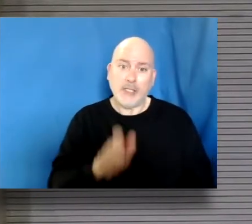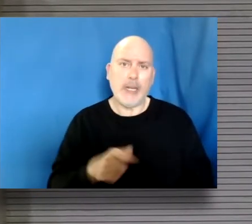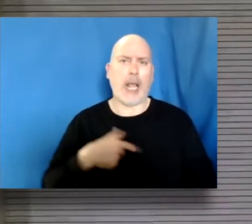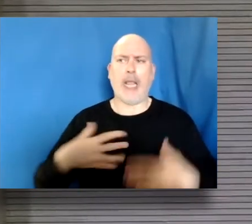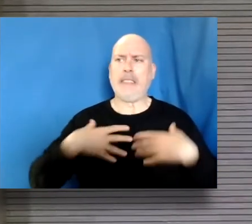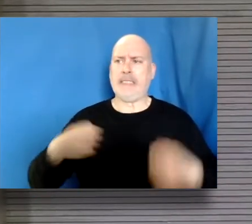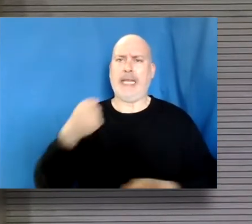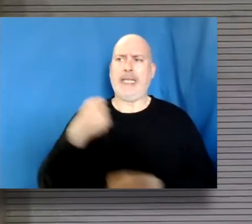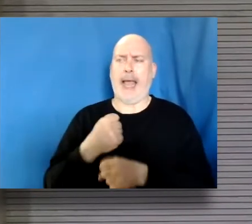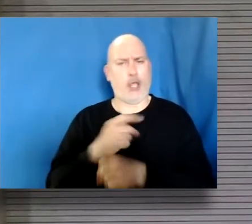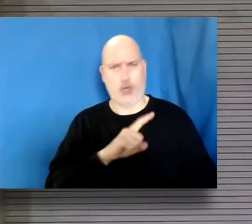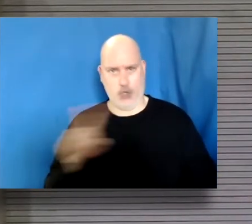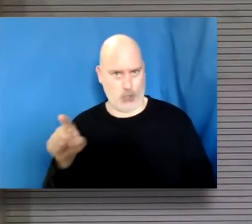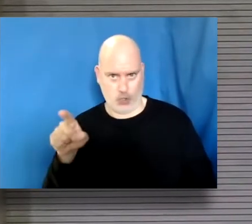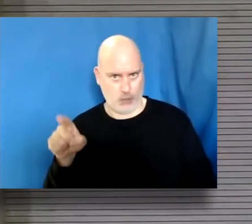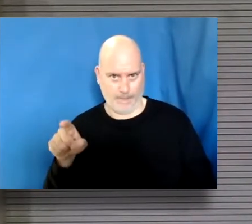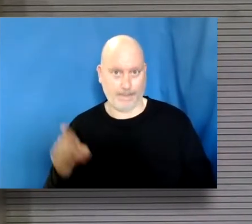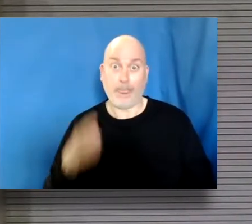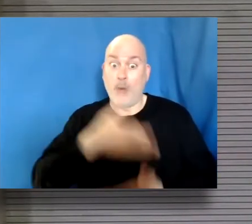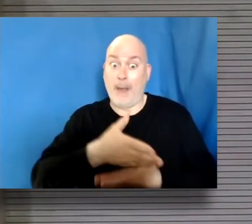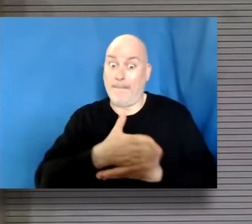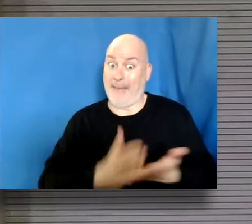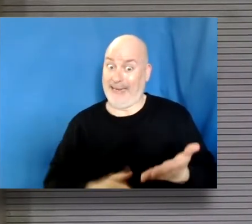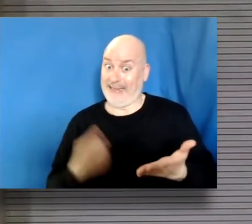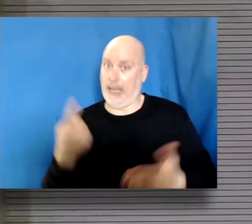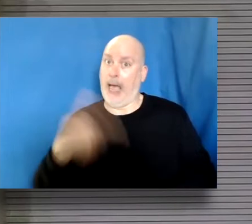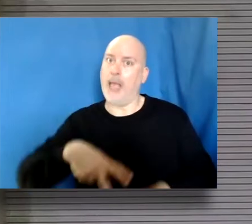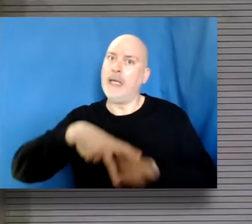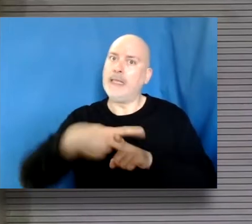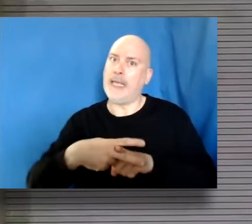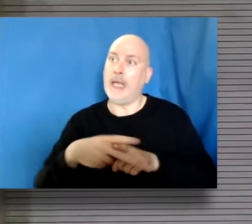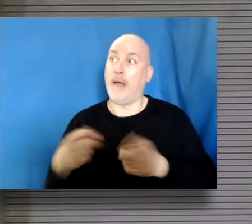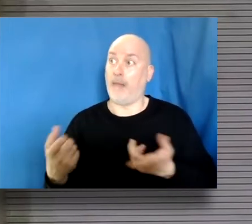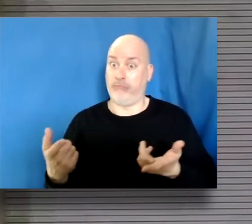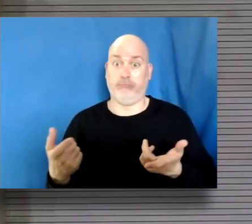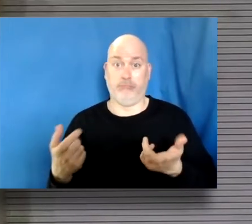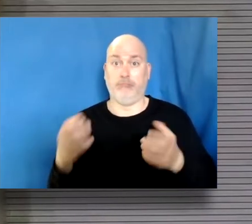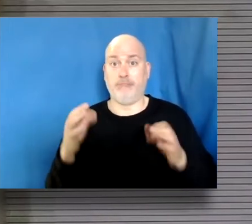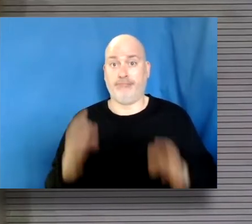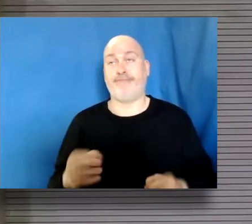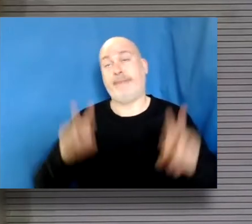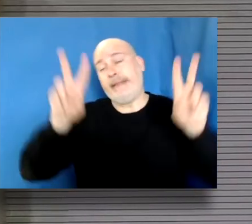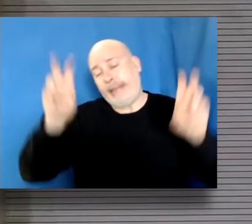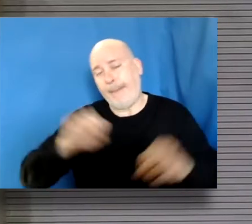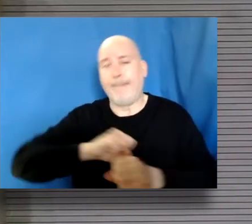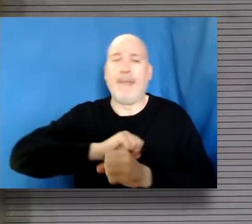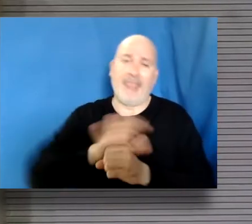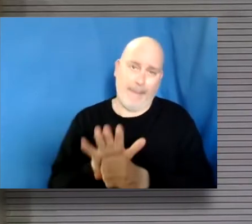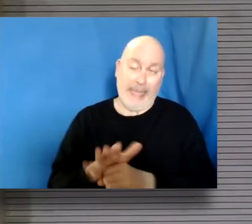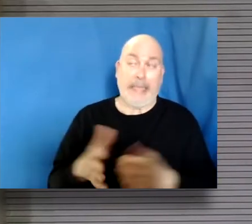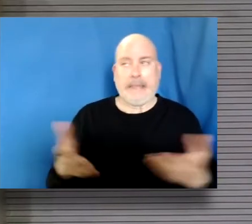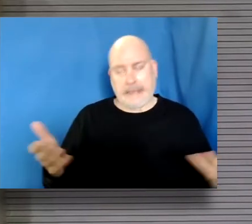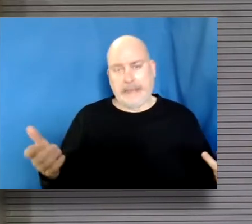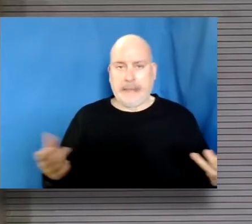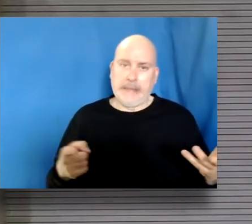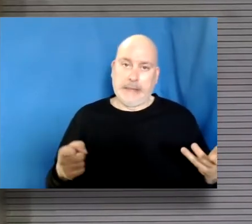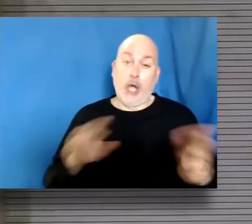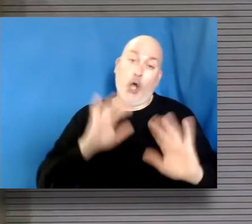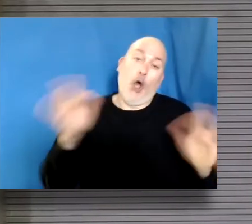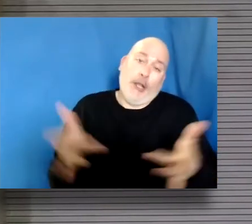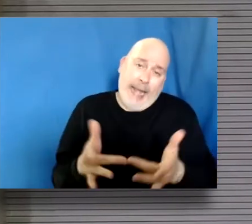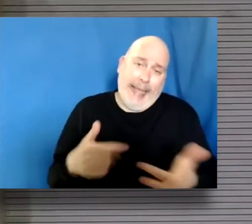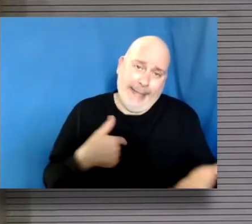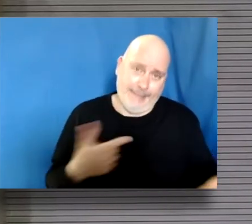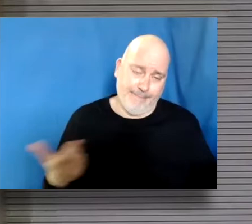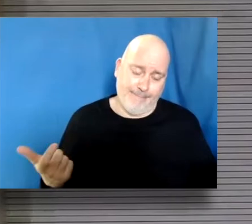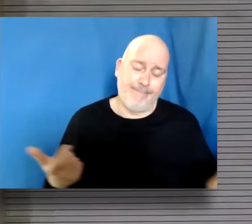y una de las partes es un taller que se hace ahora. Con lo de la pandemia nos hemos visto obligados a hacerlo online.